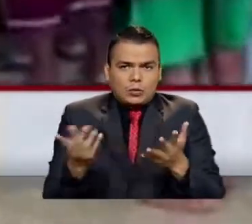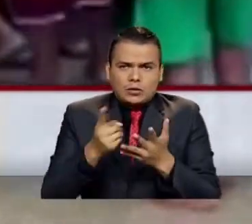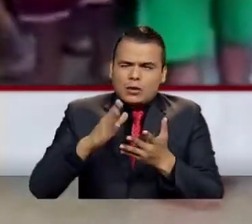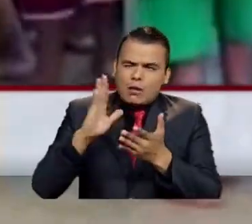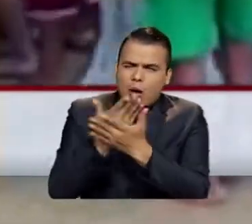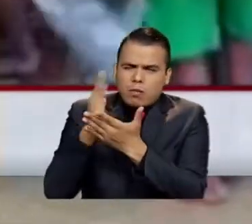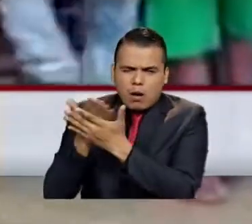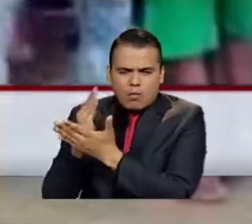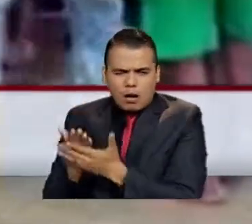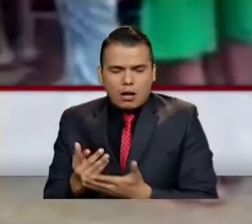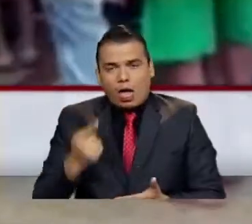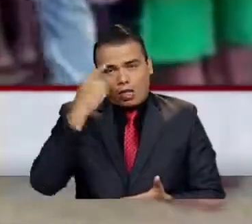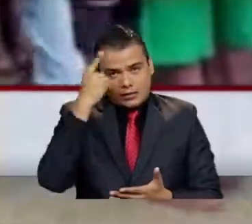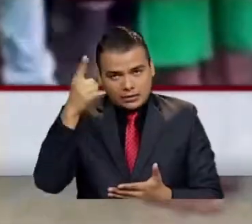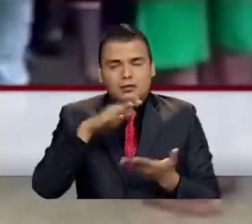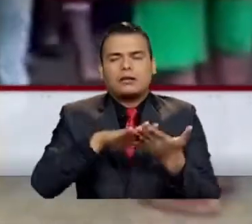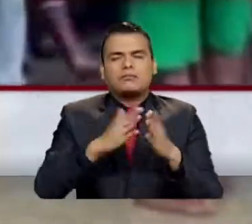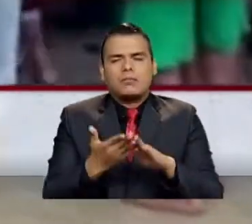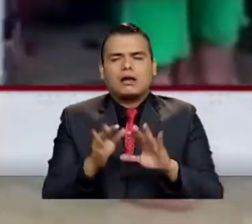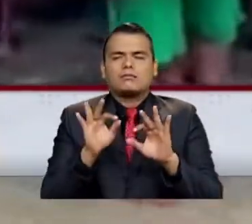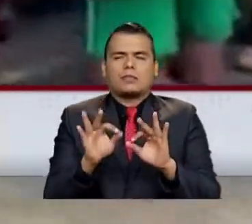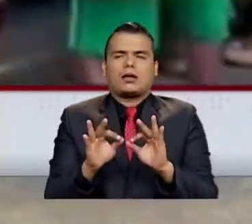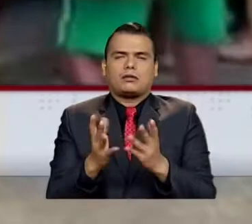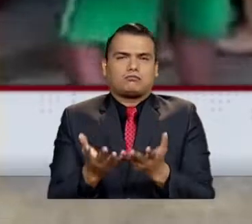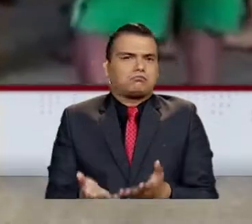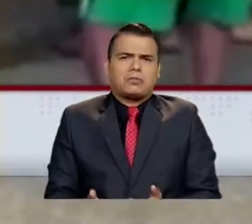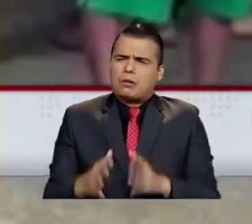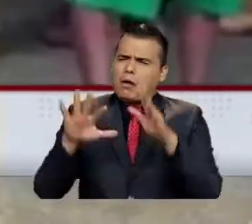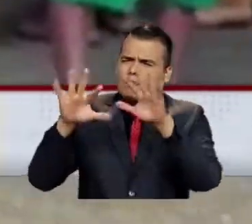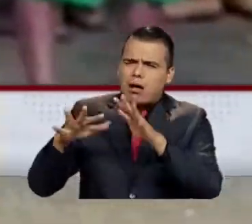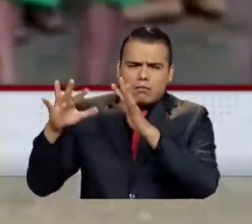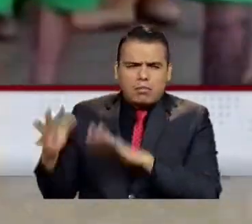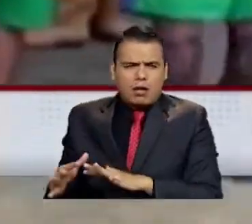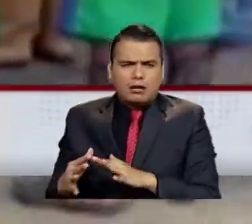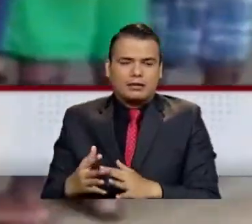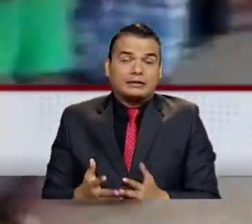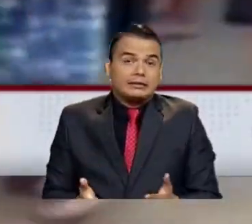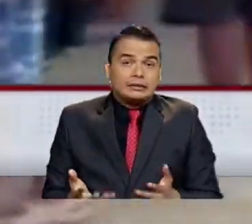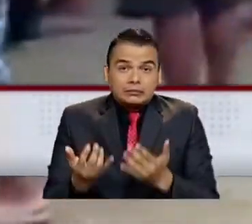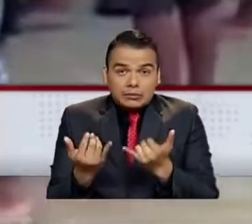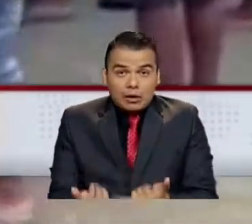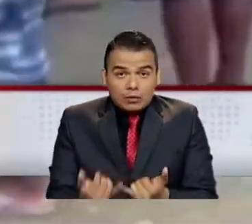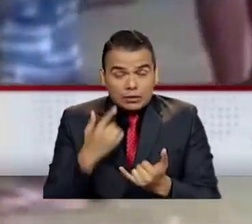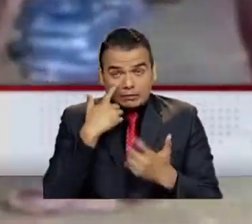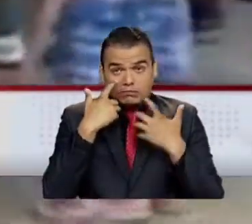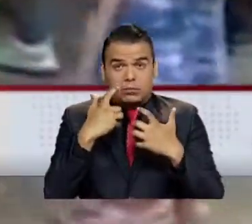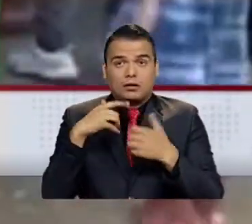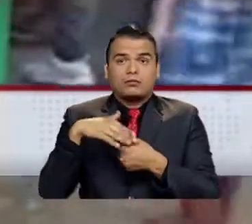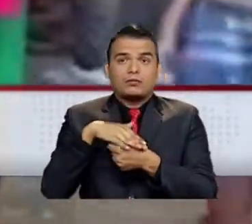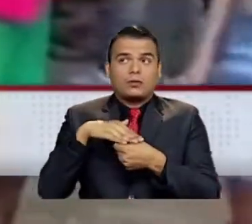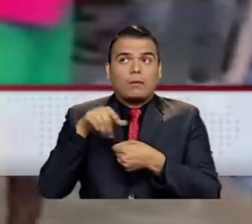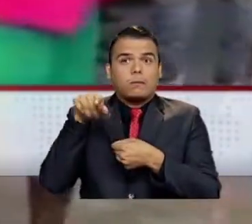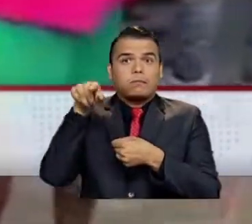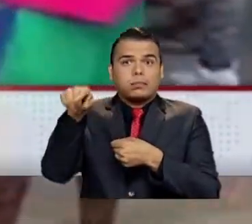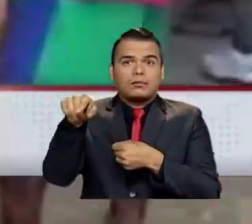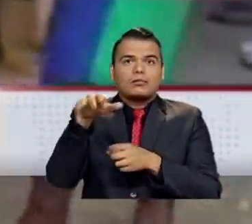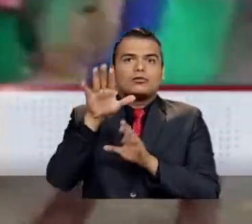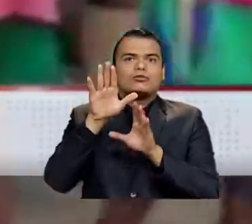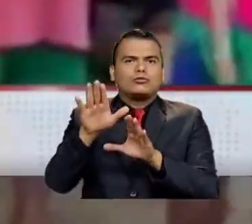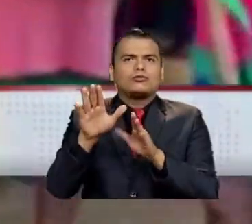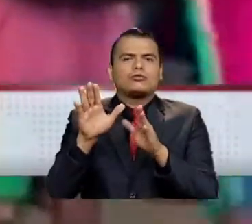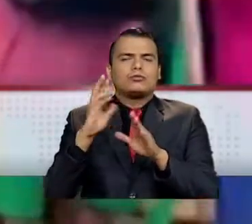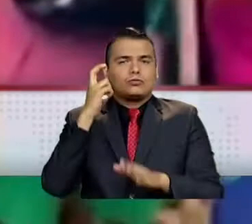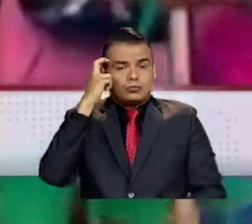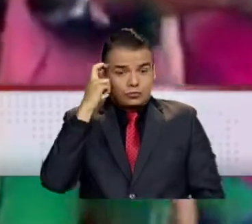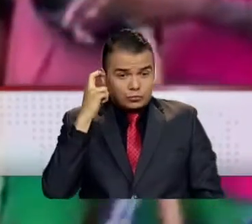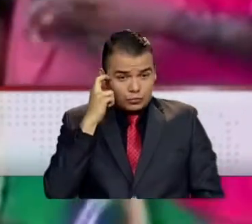hablaban de una toma pacífica que dañaron gran parte de la alcaldía y en este momento hay una situación tensionante en este municipio del departamento del choco